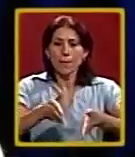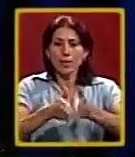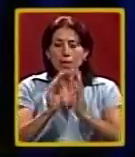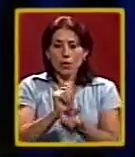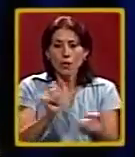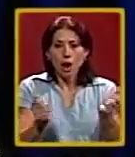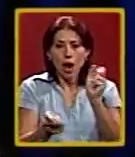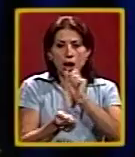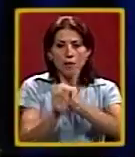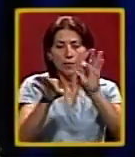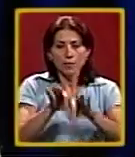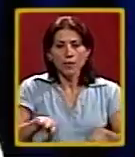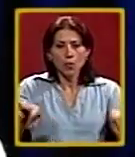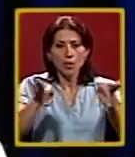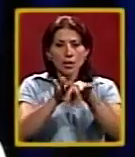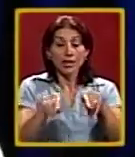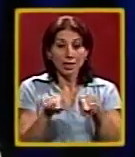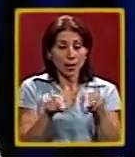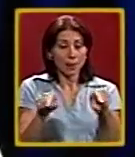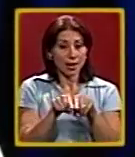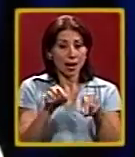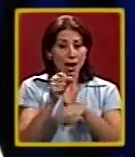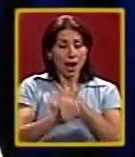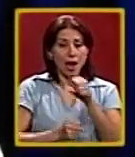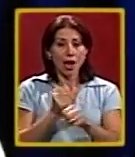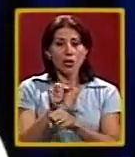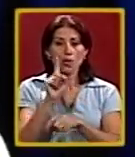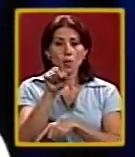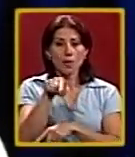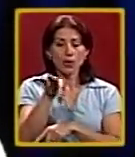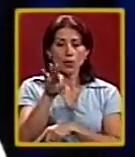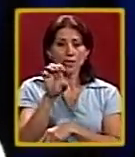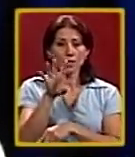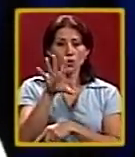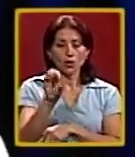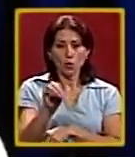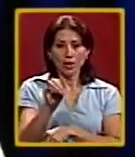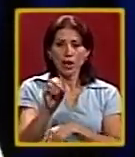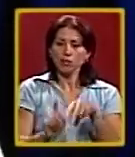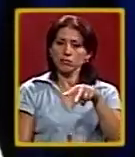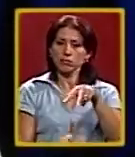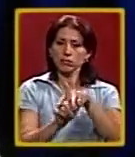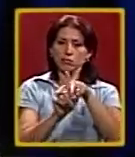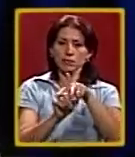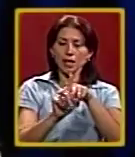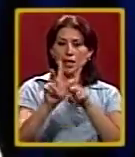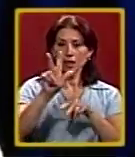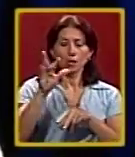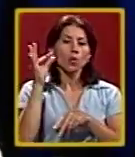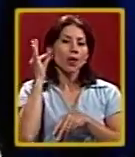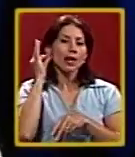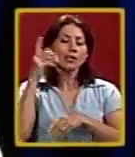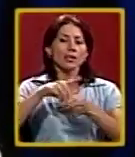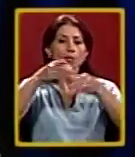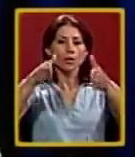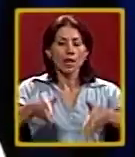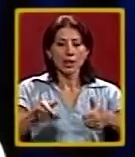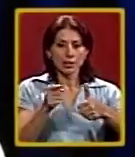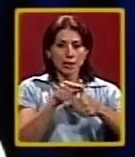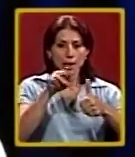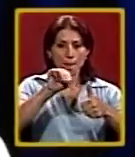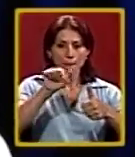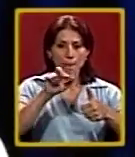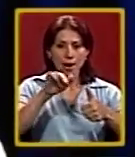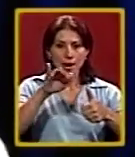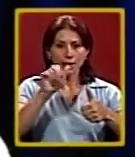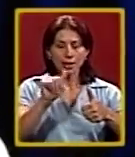vemos, en los 50 aparecen las primeras diputadas, 3 mujeres que yo admiro muchísimo: doña María Teresa Obregón, la